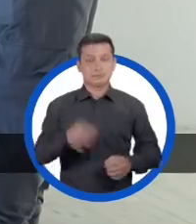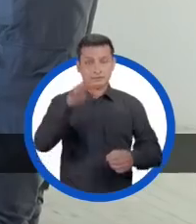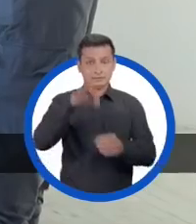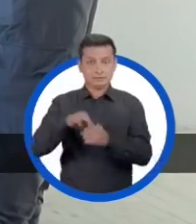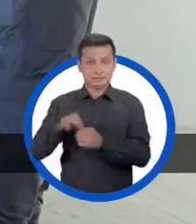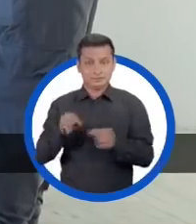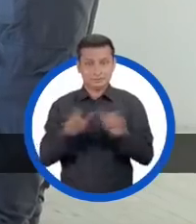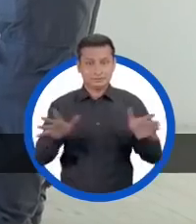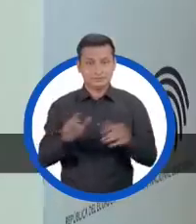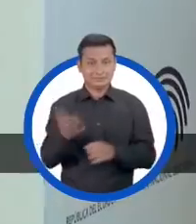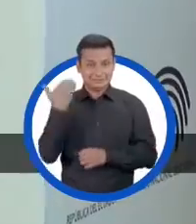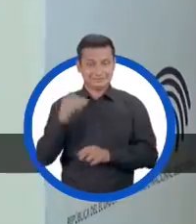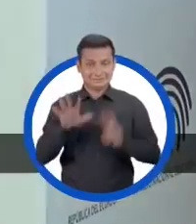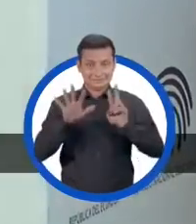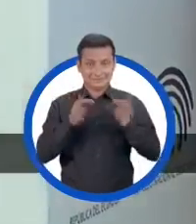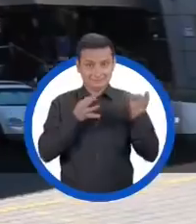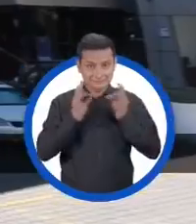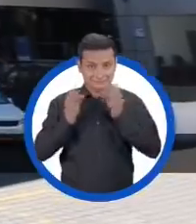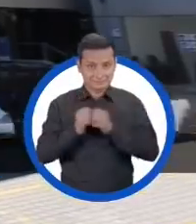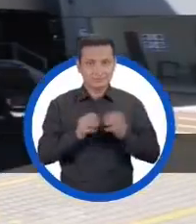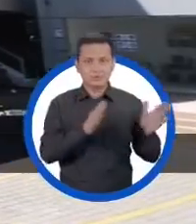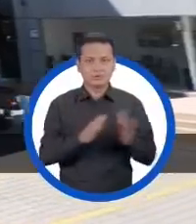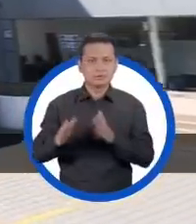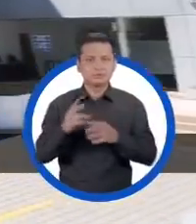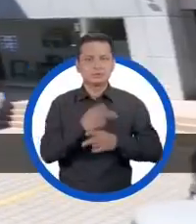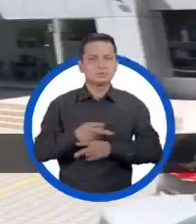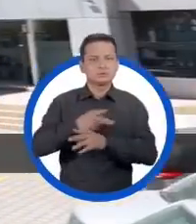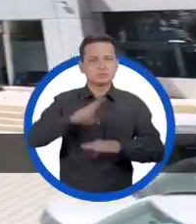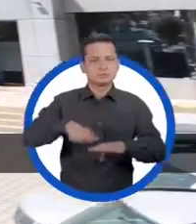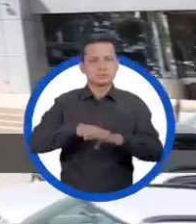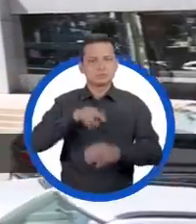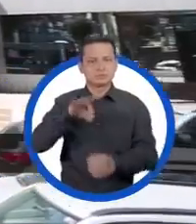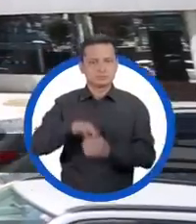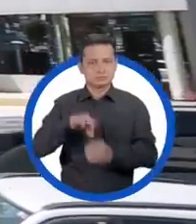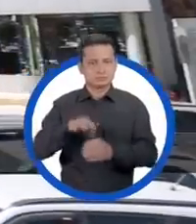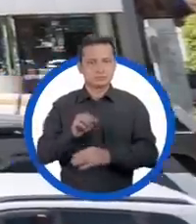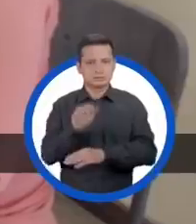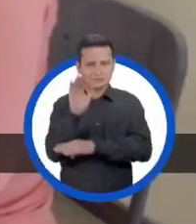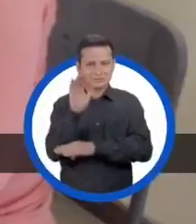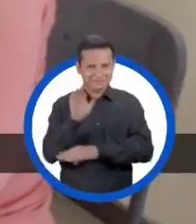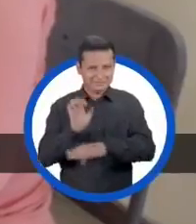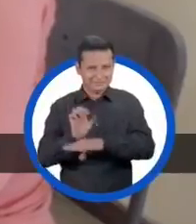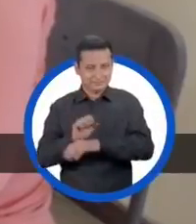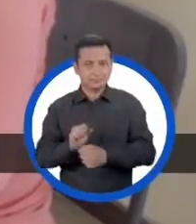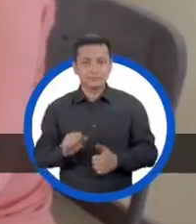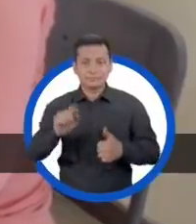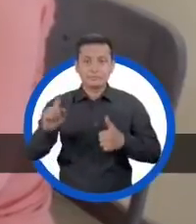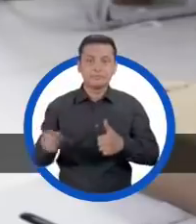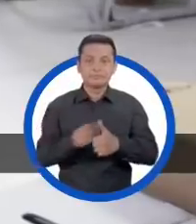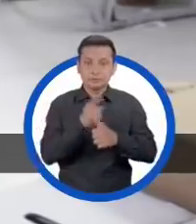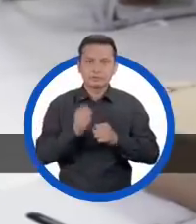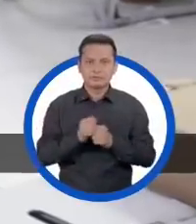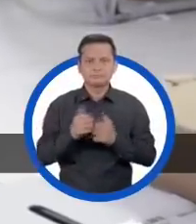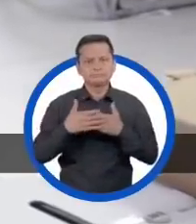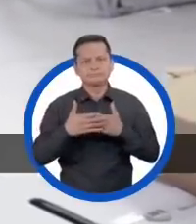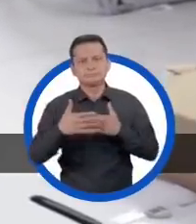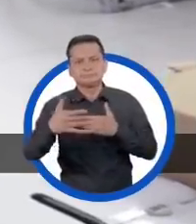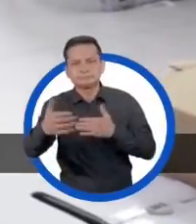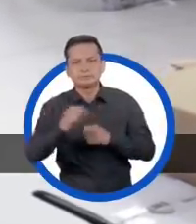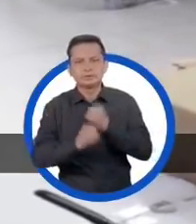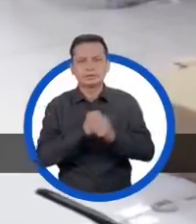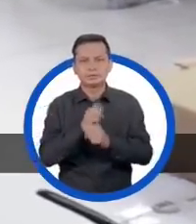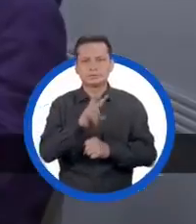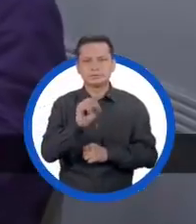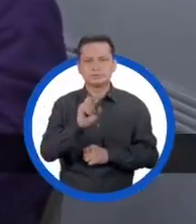Las elecciones generales del 7 de febrero, organizadas por el Consejo Nacional Electoral del Ecuador, fueron las primeras en realizarse en esta región en el